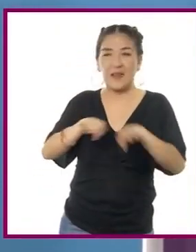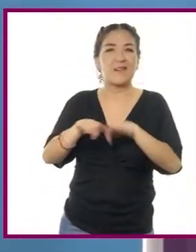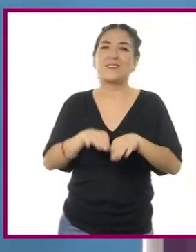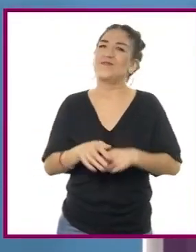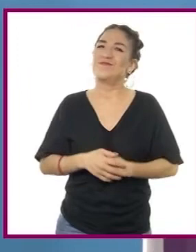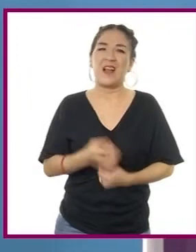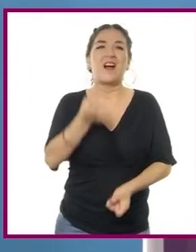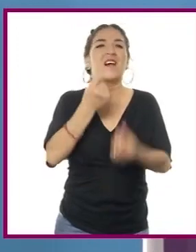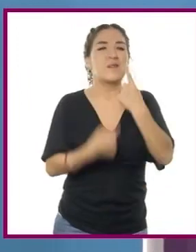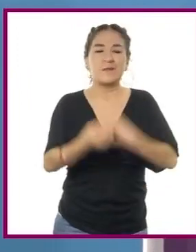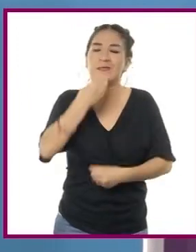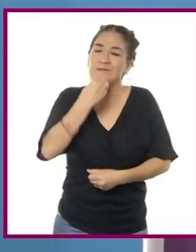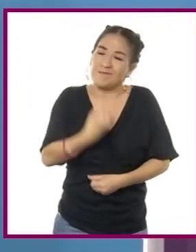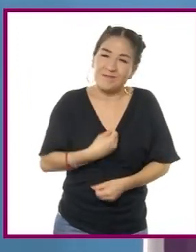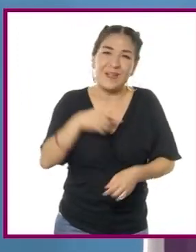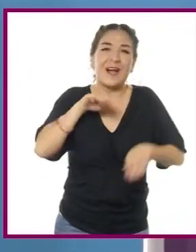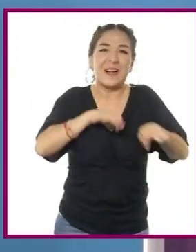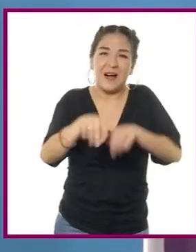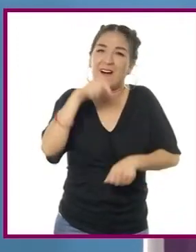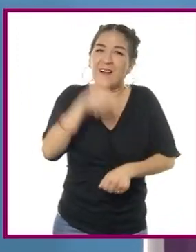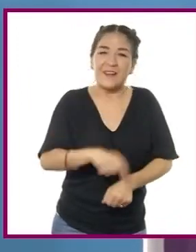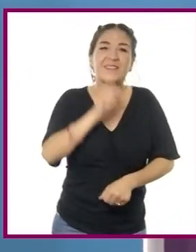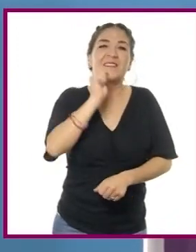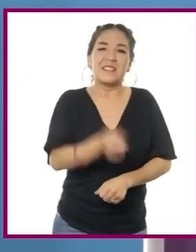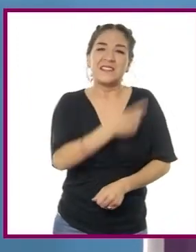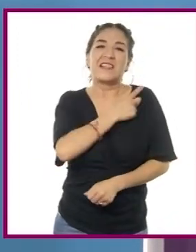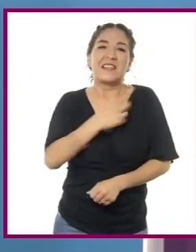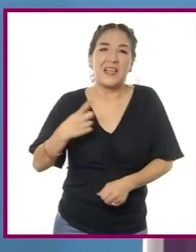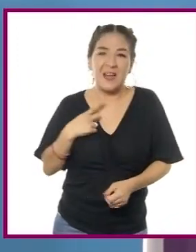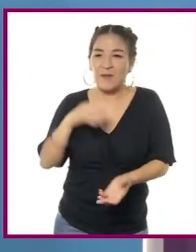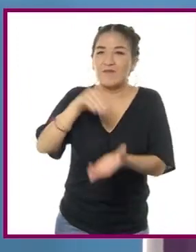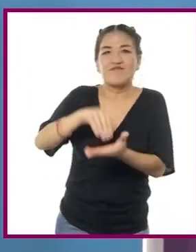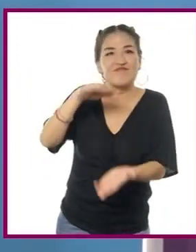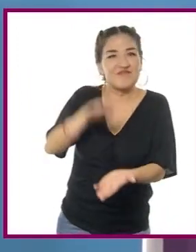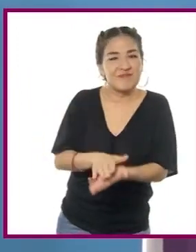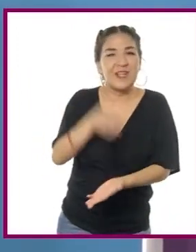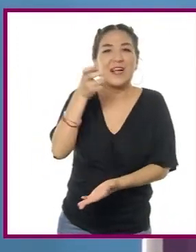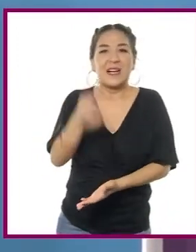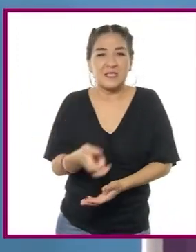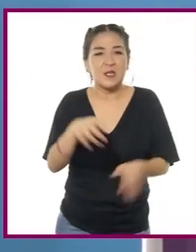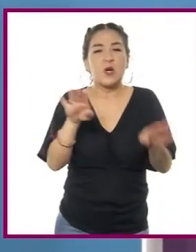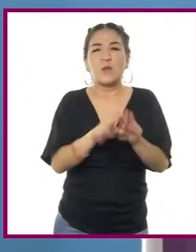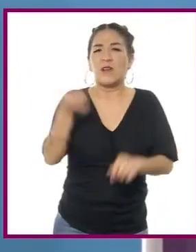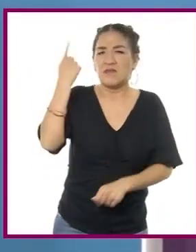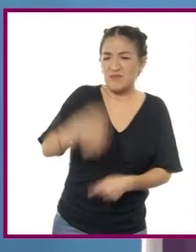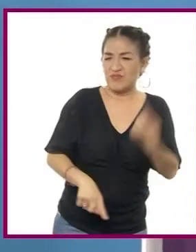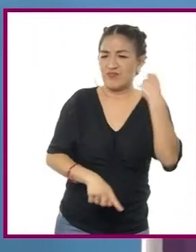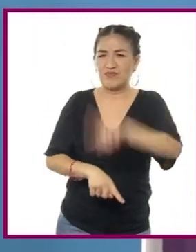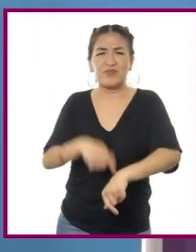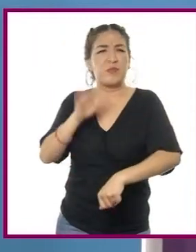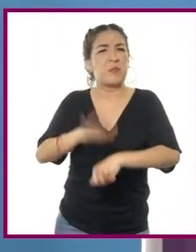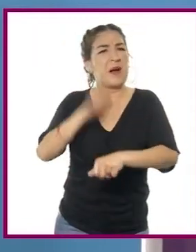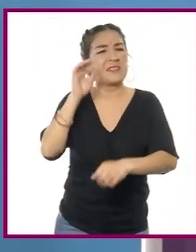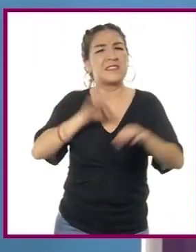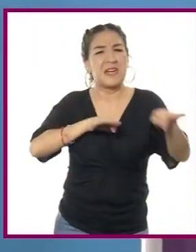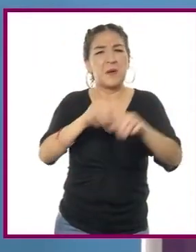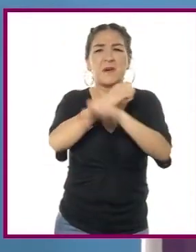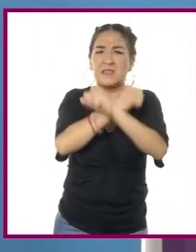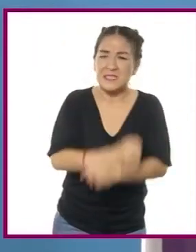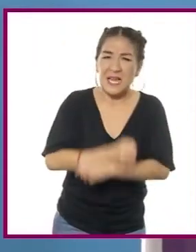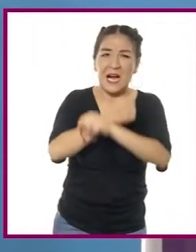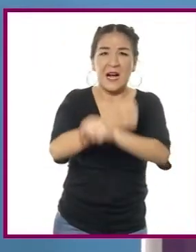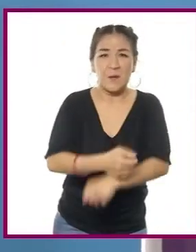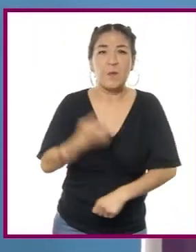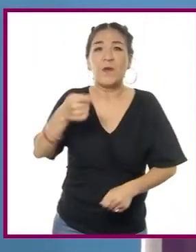a permanecer en ellas por las prácticas de endeudamiento. El sistema de explotación que se vivía al interior de las haciendas